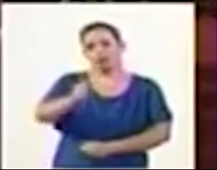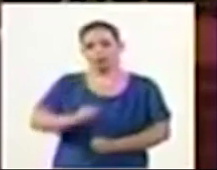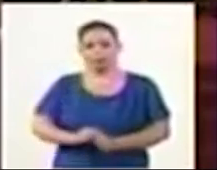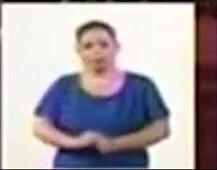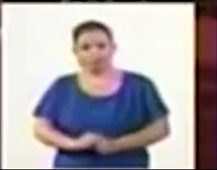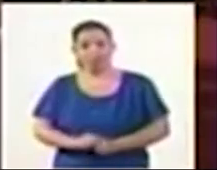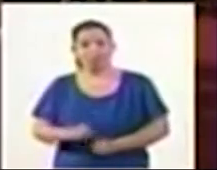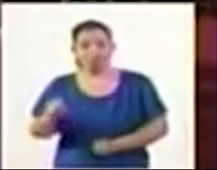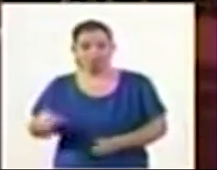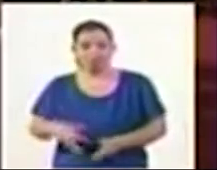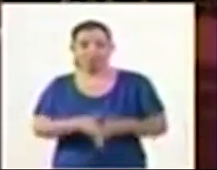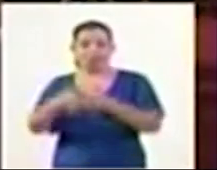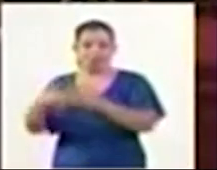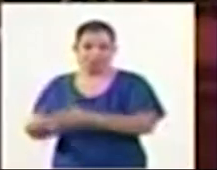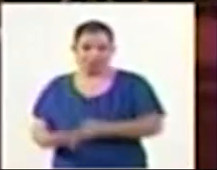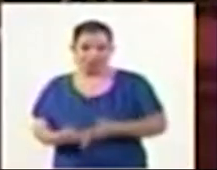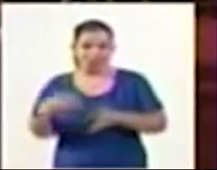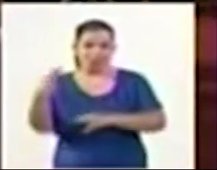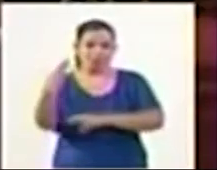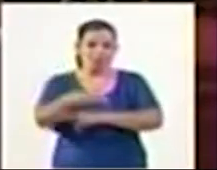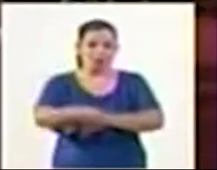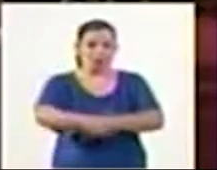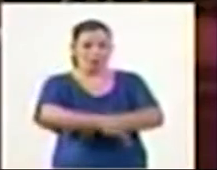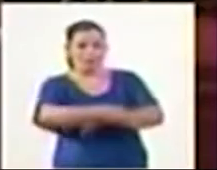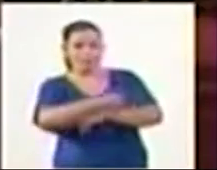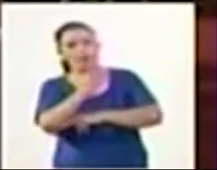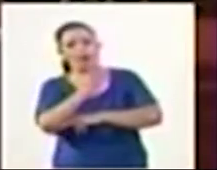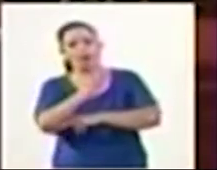líder que promovía la unidad de África.